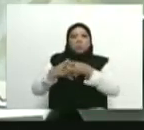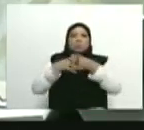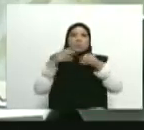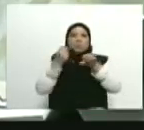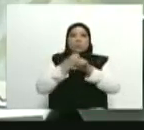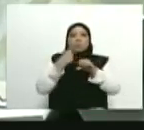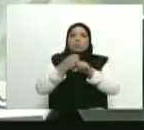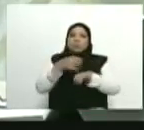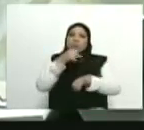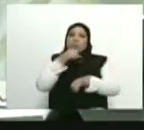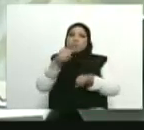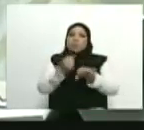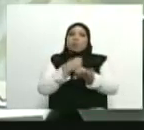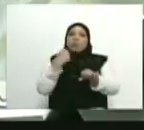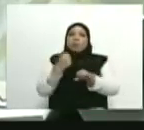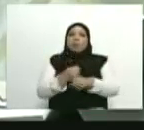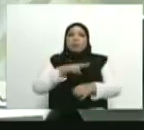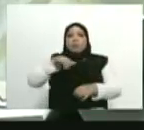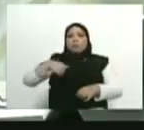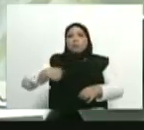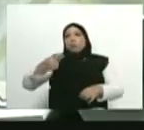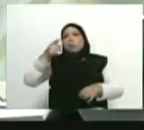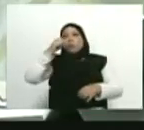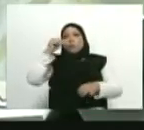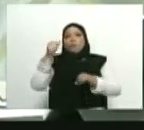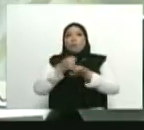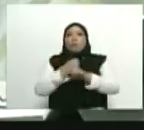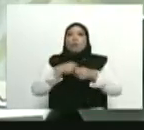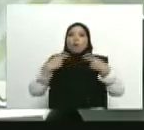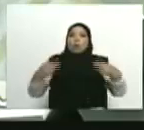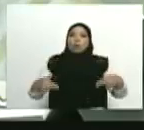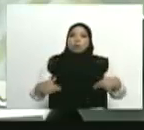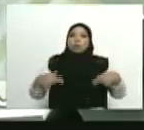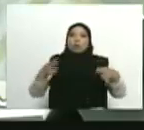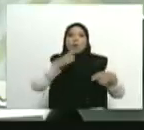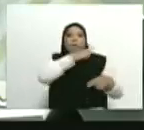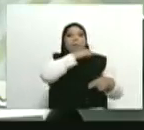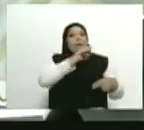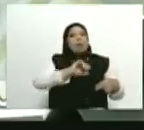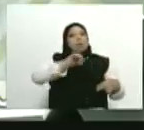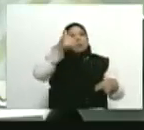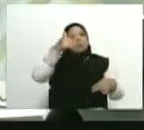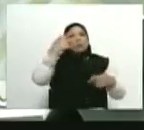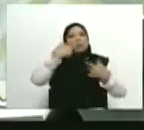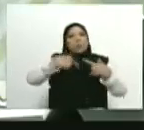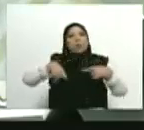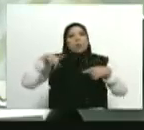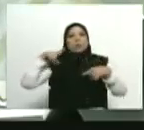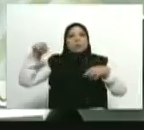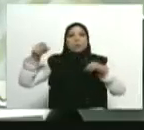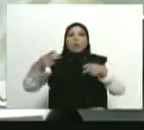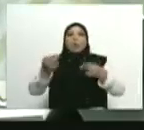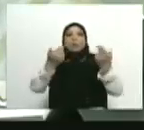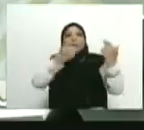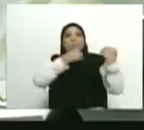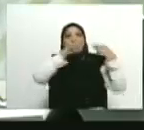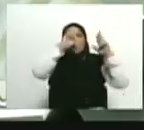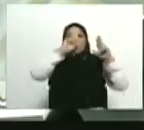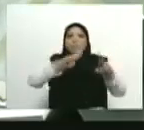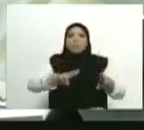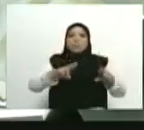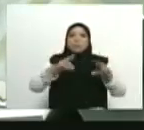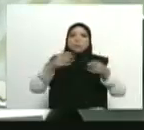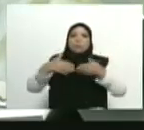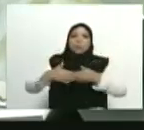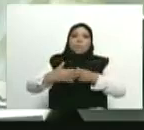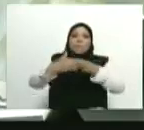la nobleza de nuestros oficiales, la humanidad, de nuestras autoridades, dejándolos irse, respetándolos, le pusieron